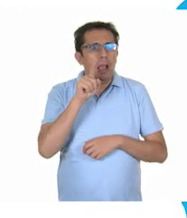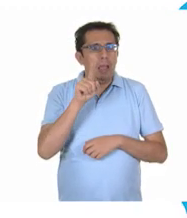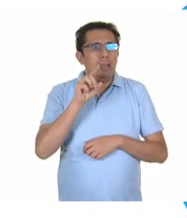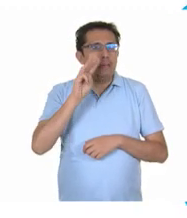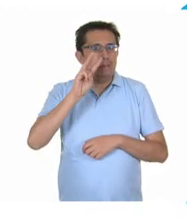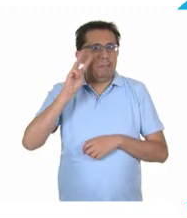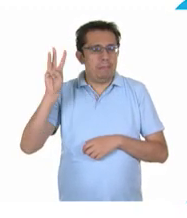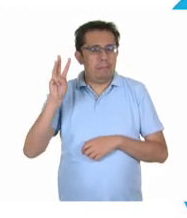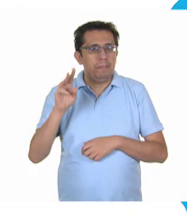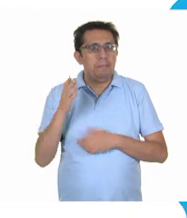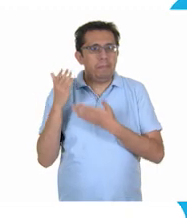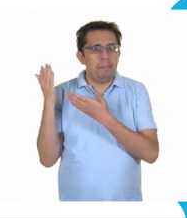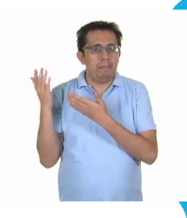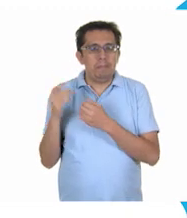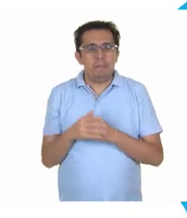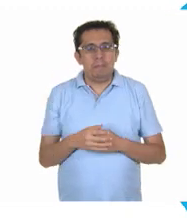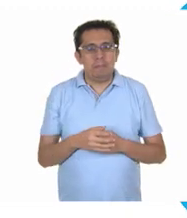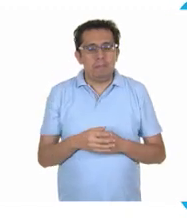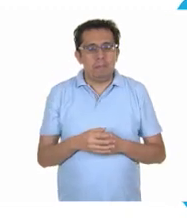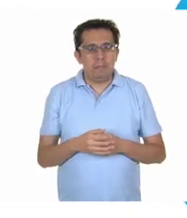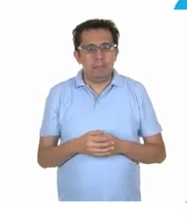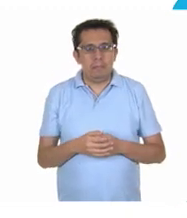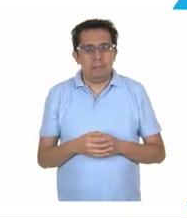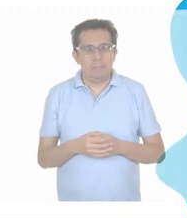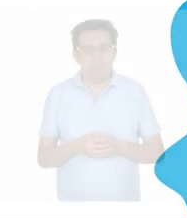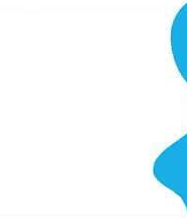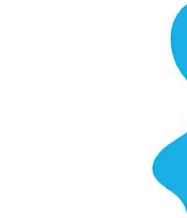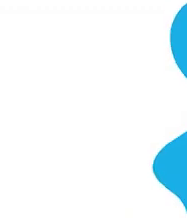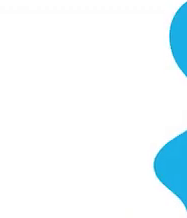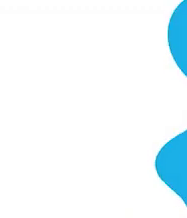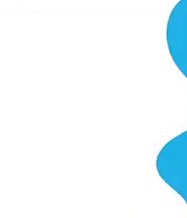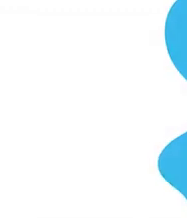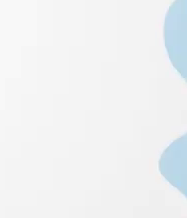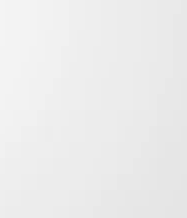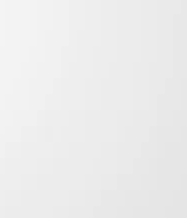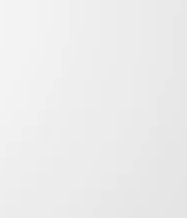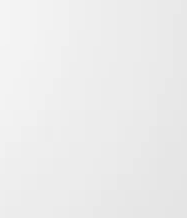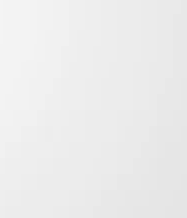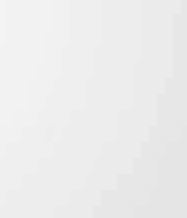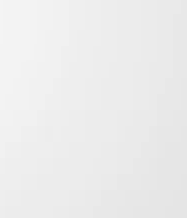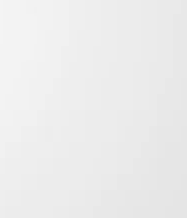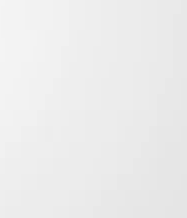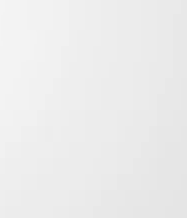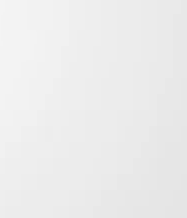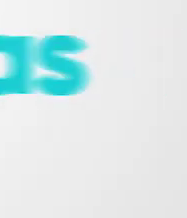liga. aprendeencasa.cep.gov.mx.